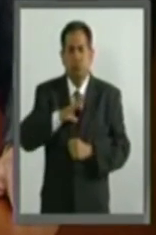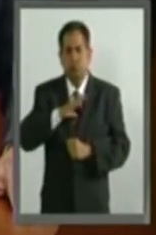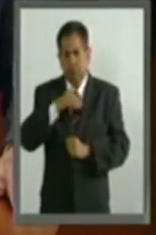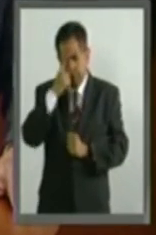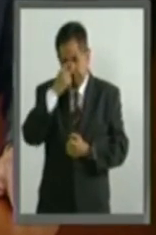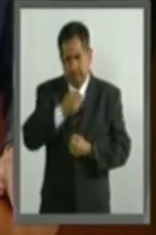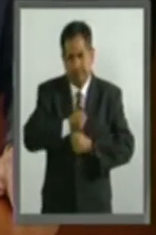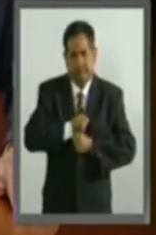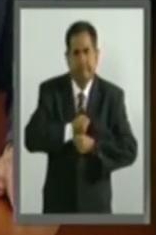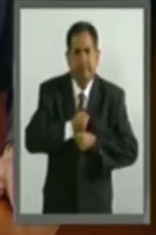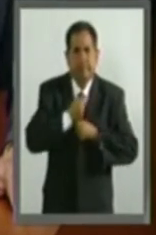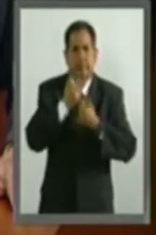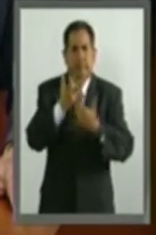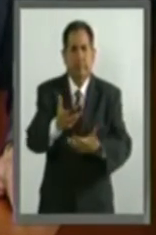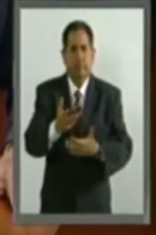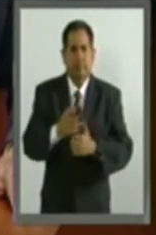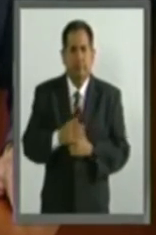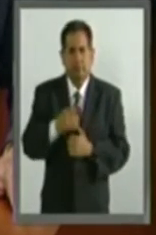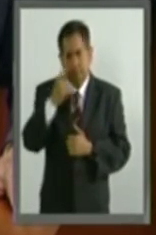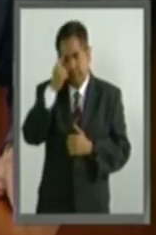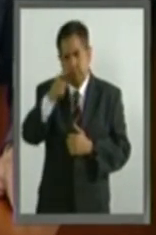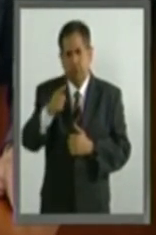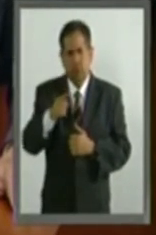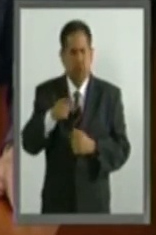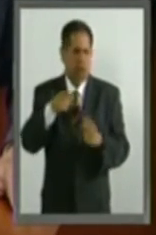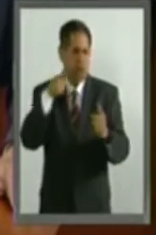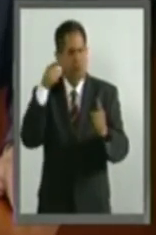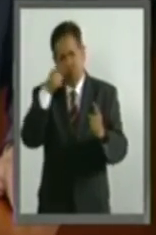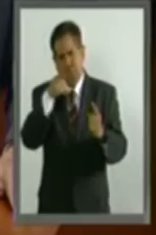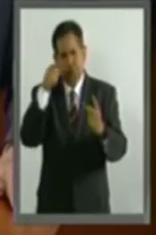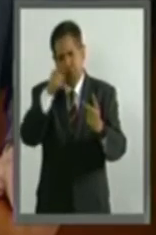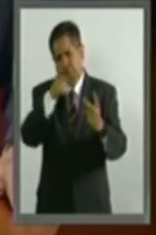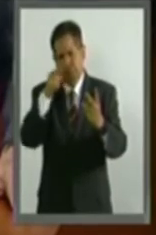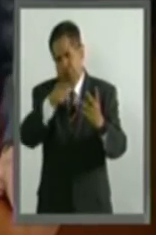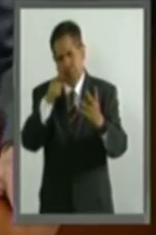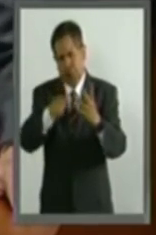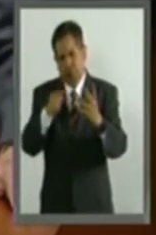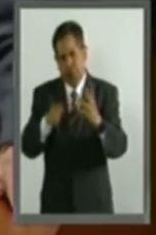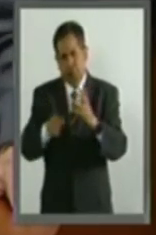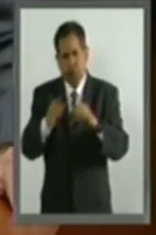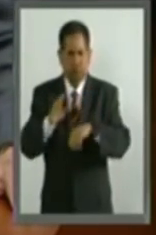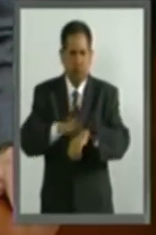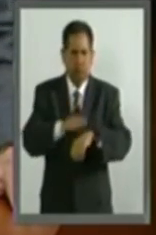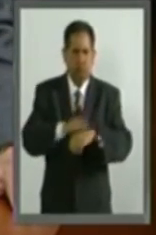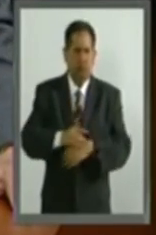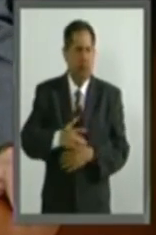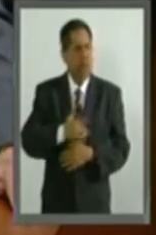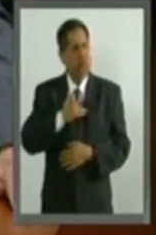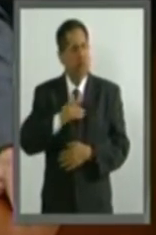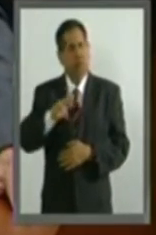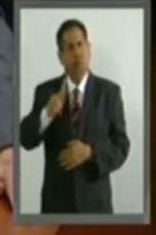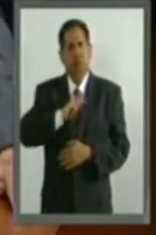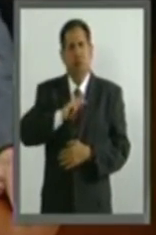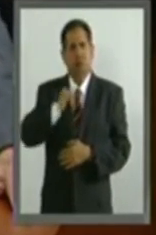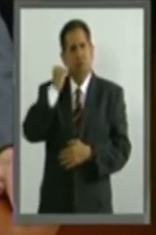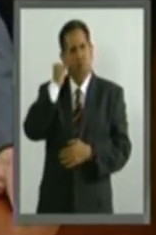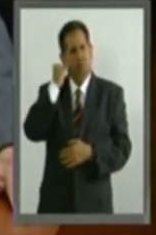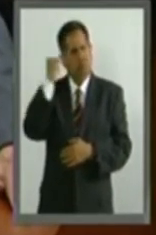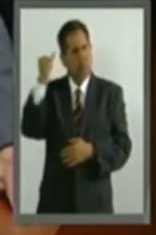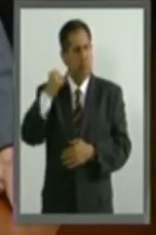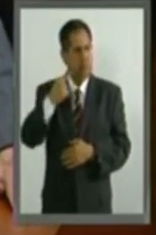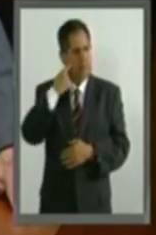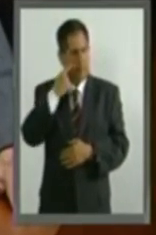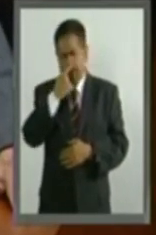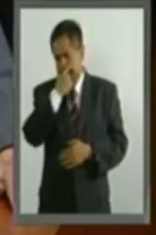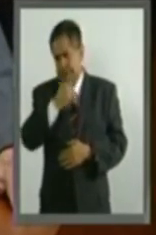expresarnos y a hacer los señalamientos que desde nuestra propia posición